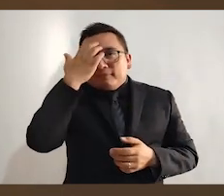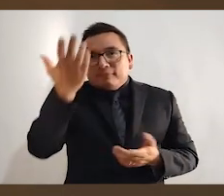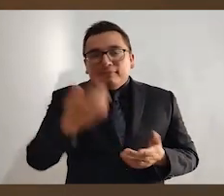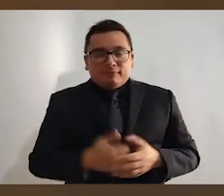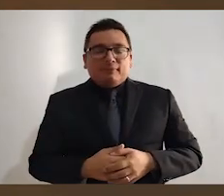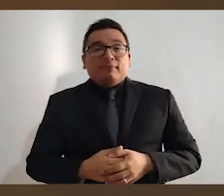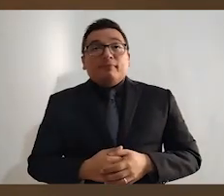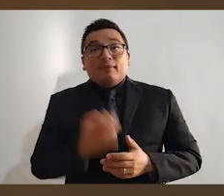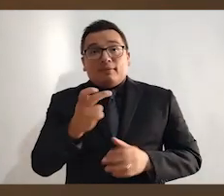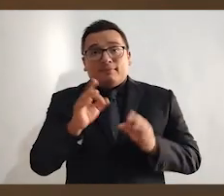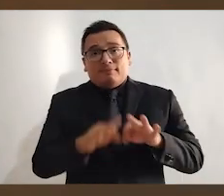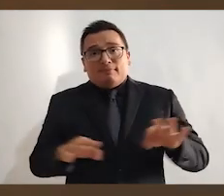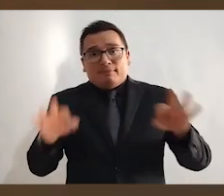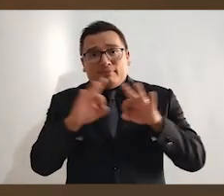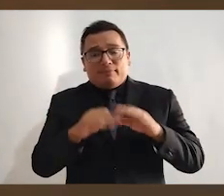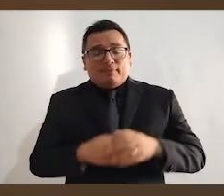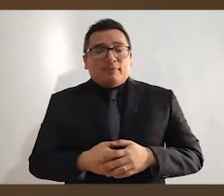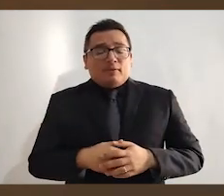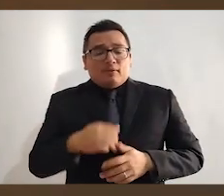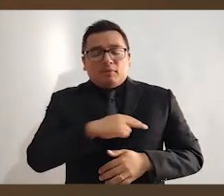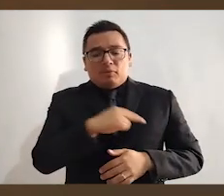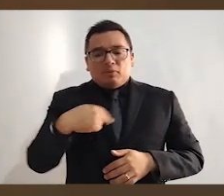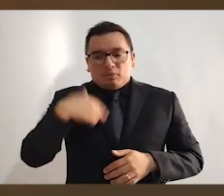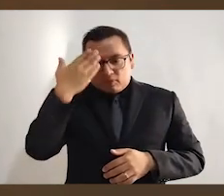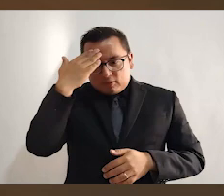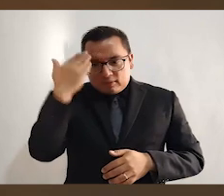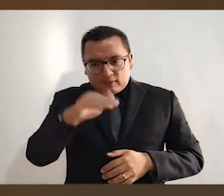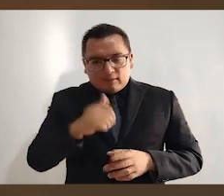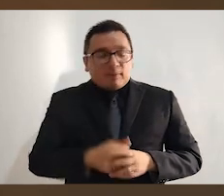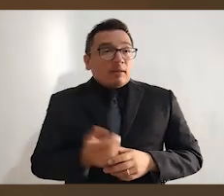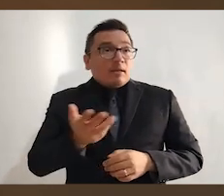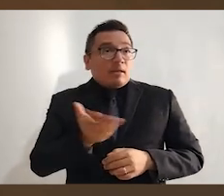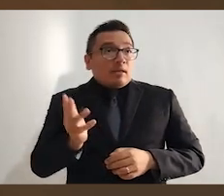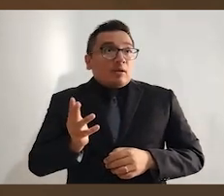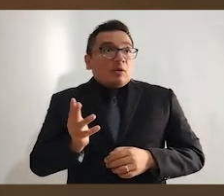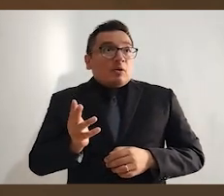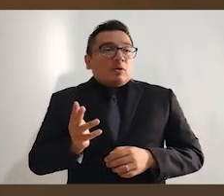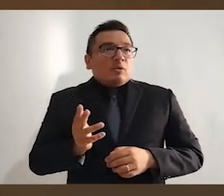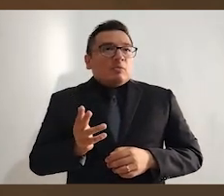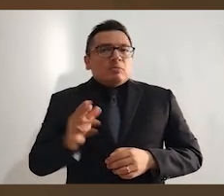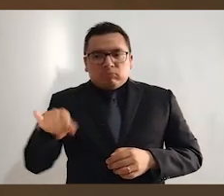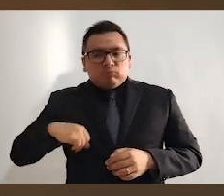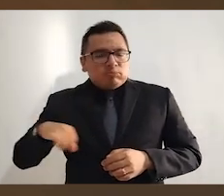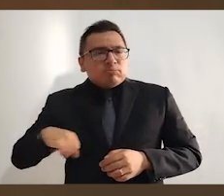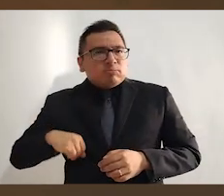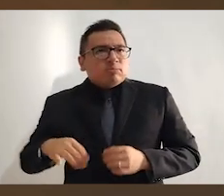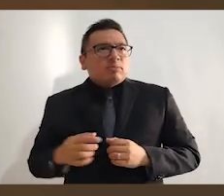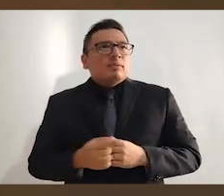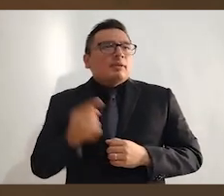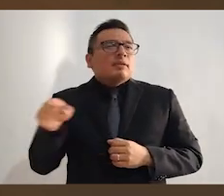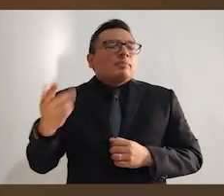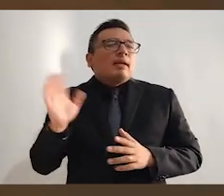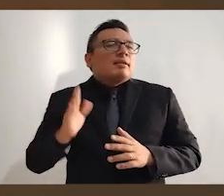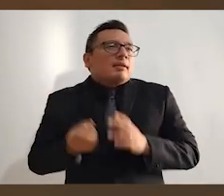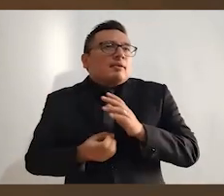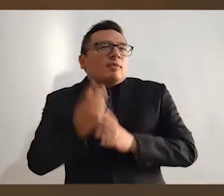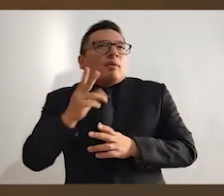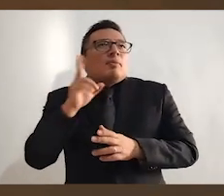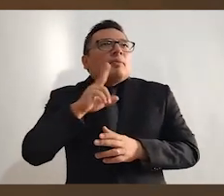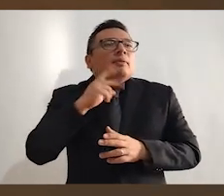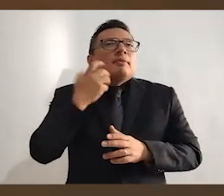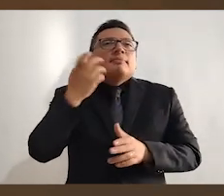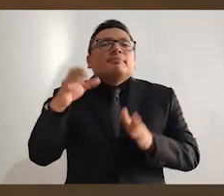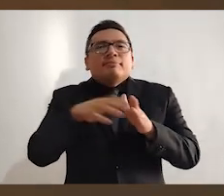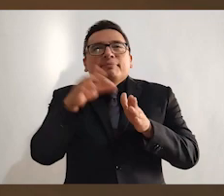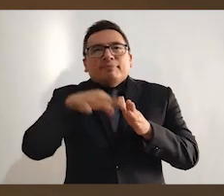es muy importante saber que ellos tienen toda la disposición porque pues son cosas nuevas para ellos. Y a